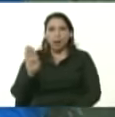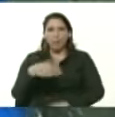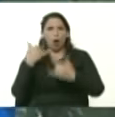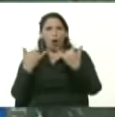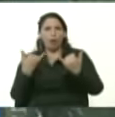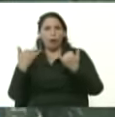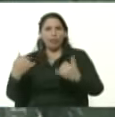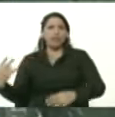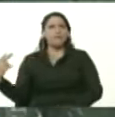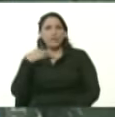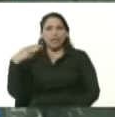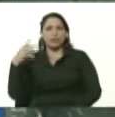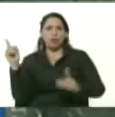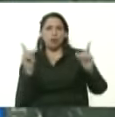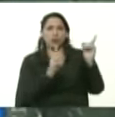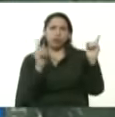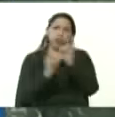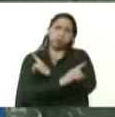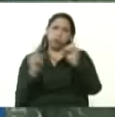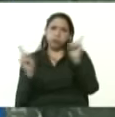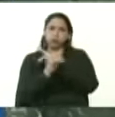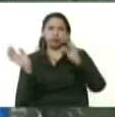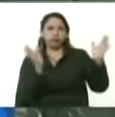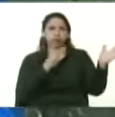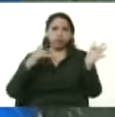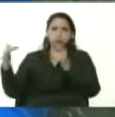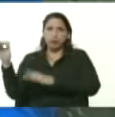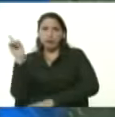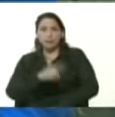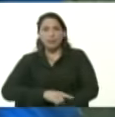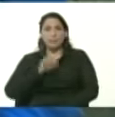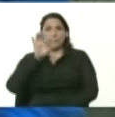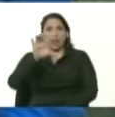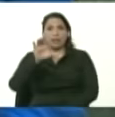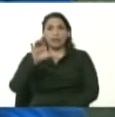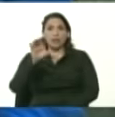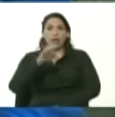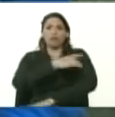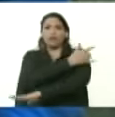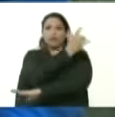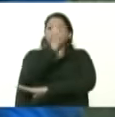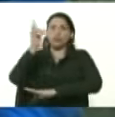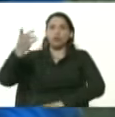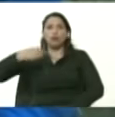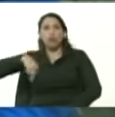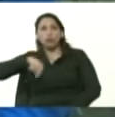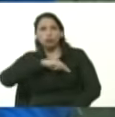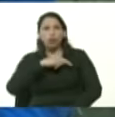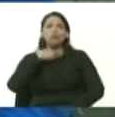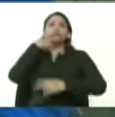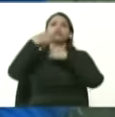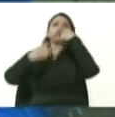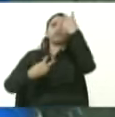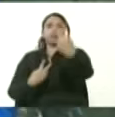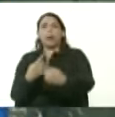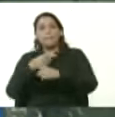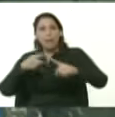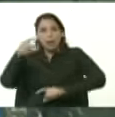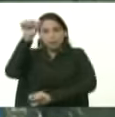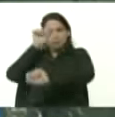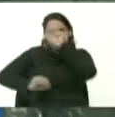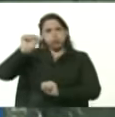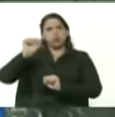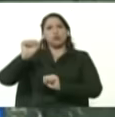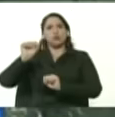los estragos del cambio climático. Y como país amazónico, alzamos nuestra voz para rechazar